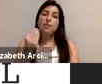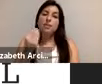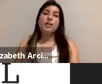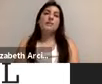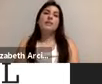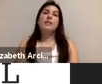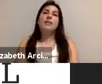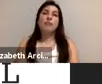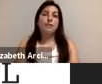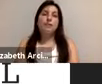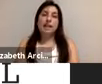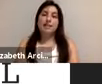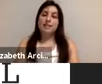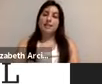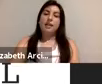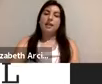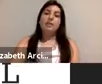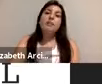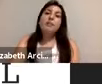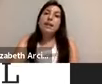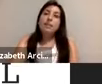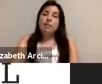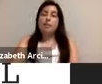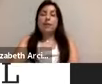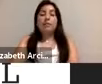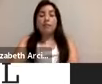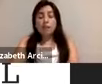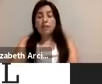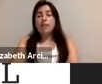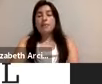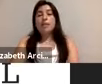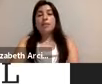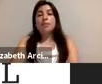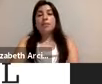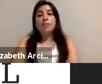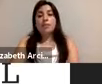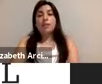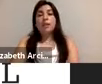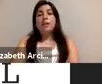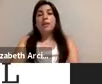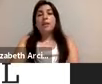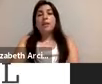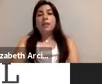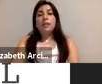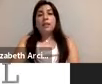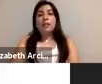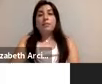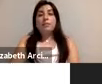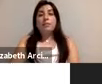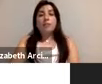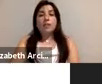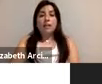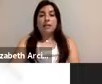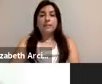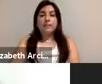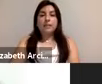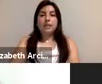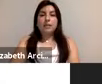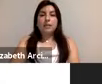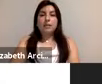ese uso de los lentes multifocales. Pero les voy a decir por qué yo creo que es mejor una opción, un lente